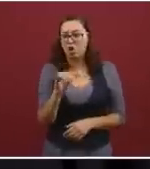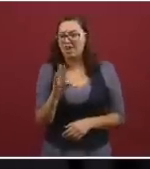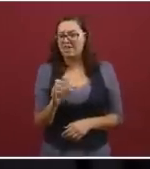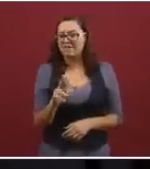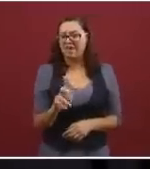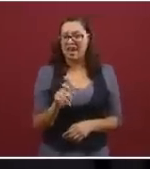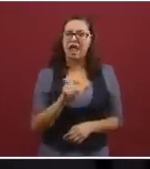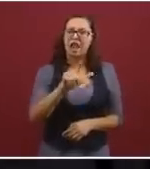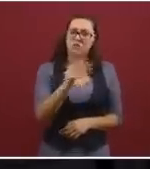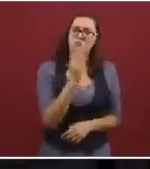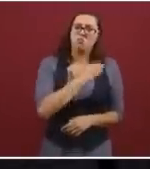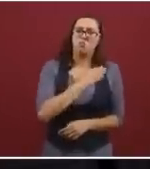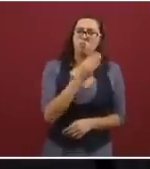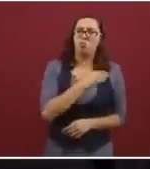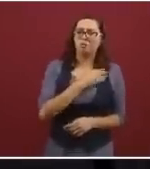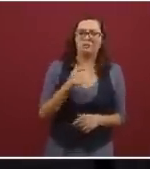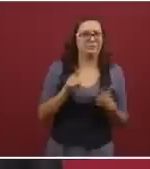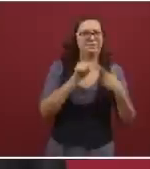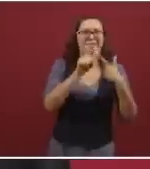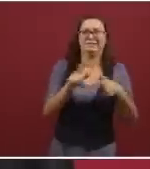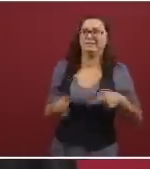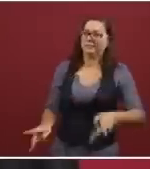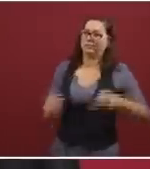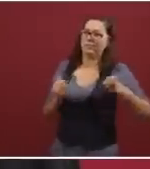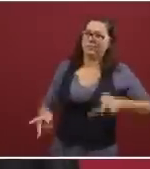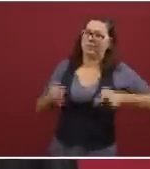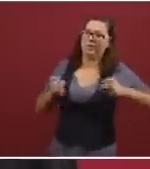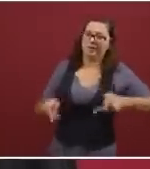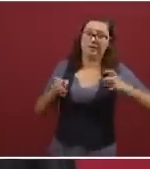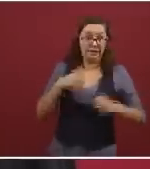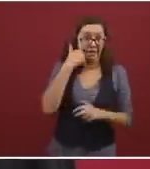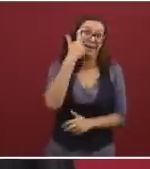y seguir con el saqueo,